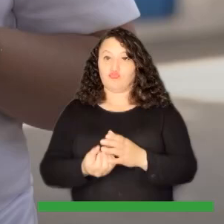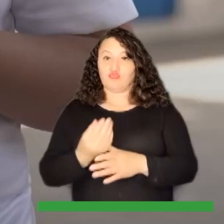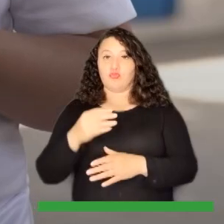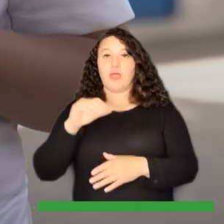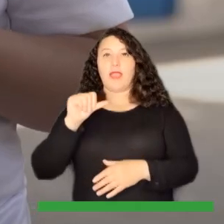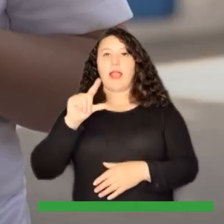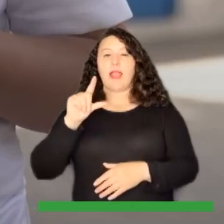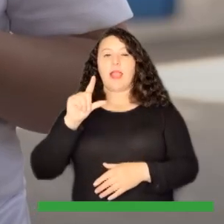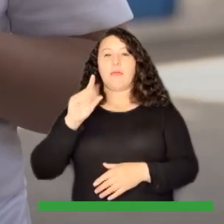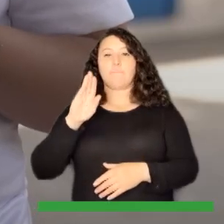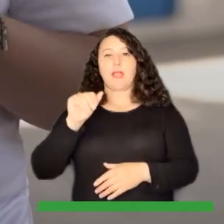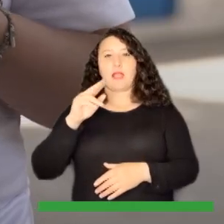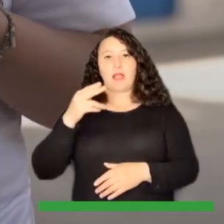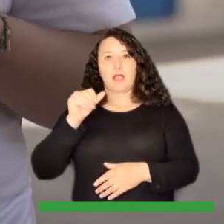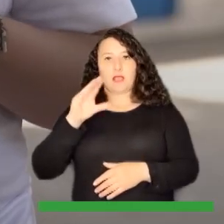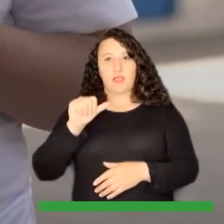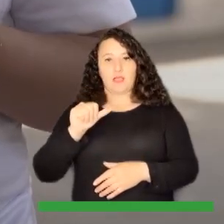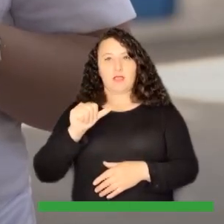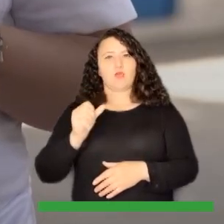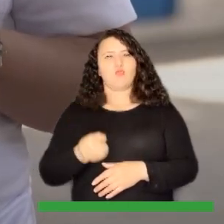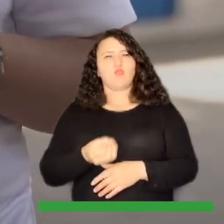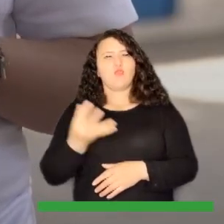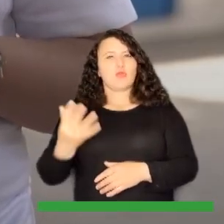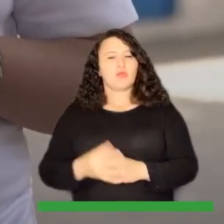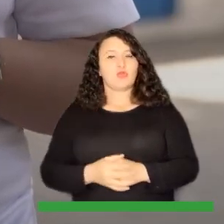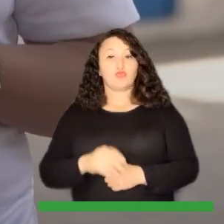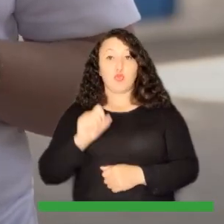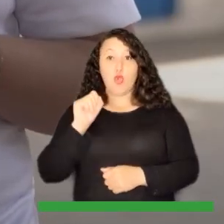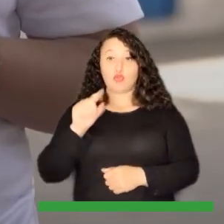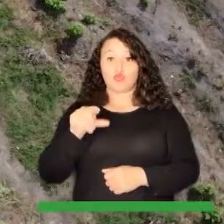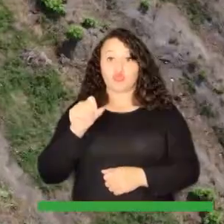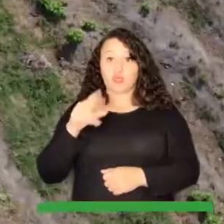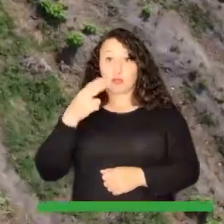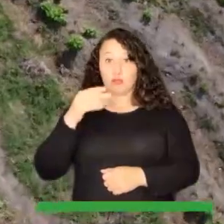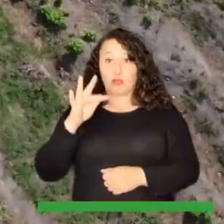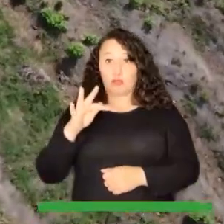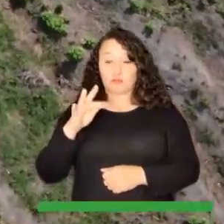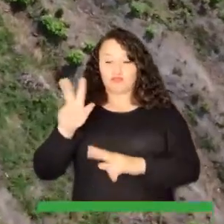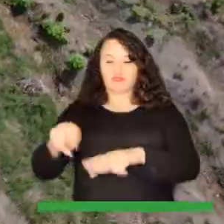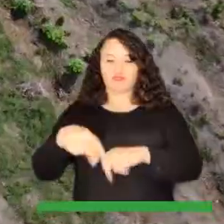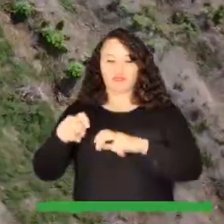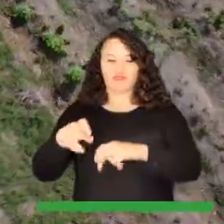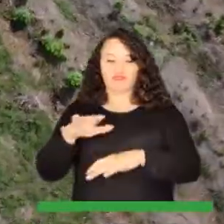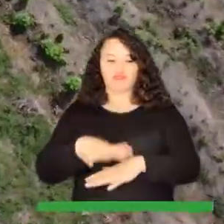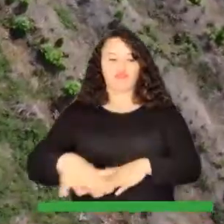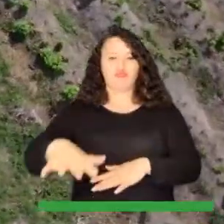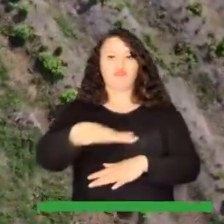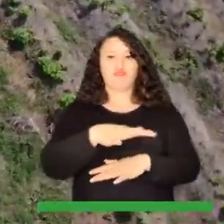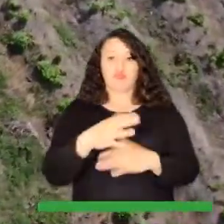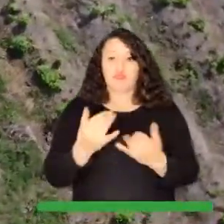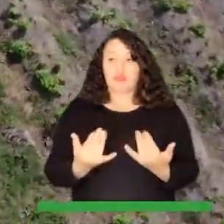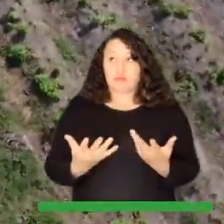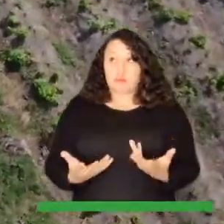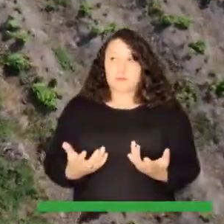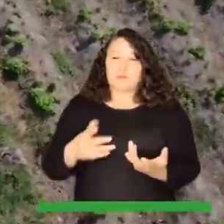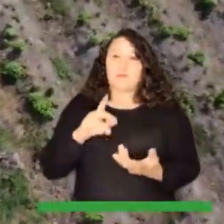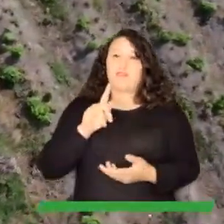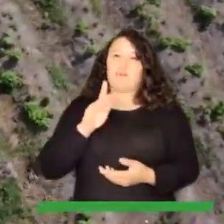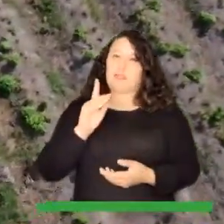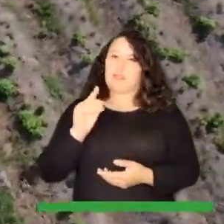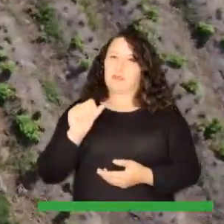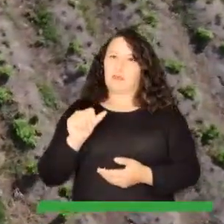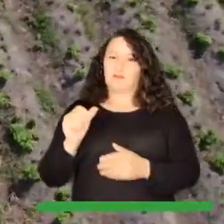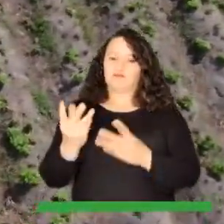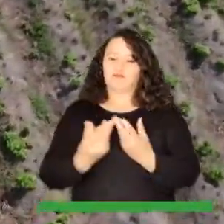productora de albahaca tipo exportación, son alrededor de 11 hectáreas en cultivo. Quisimos traer a esta comisión de la FDA